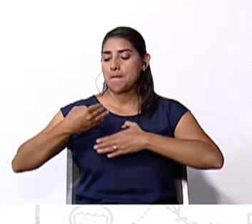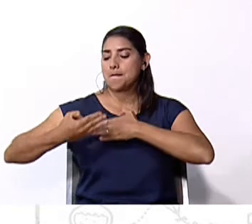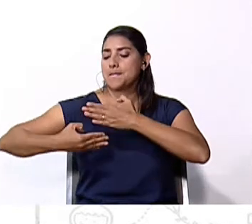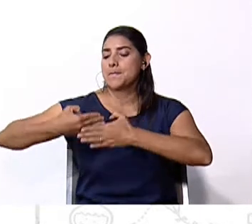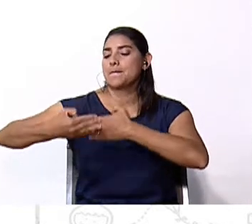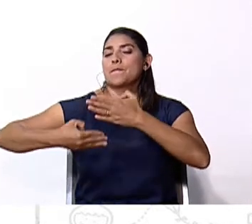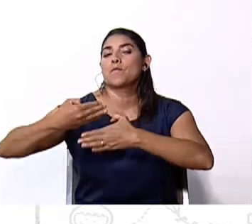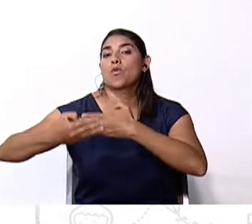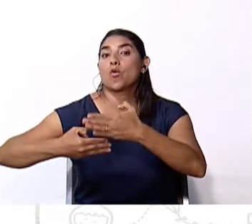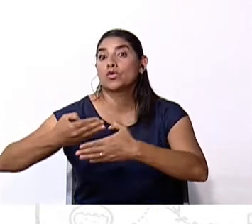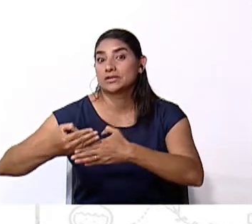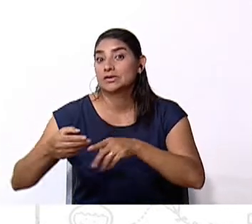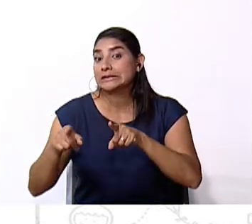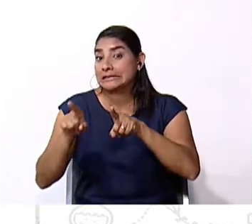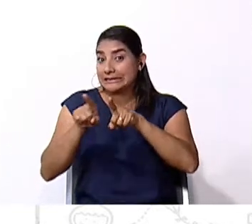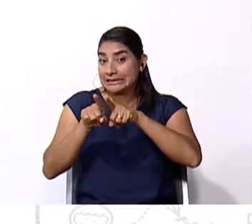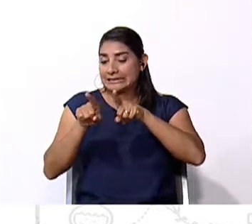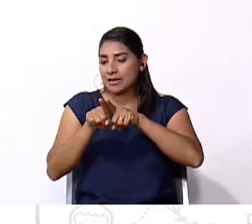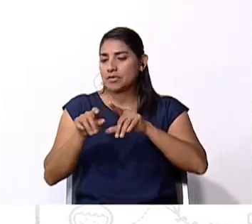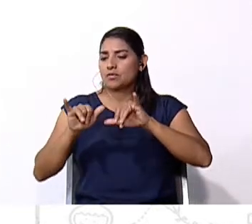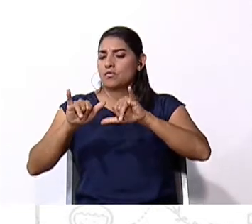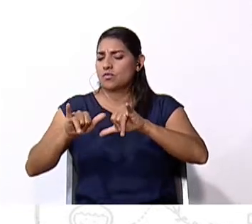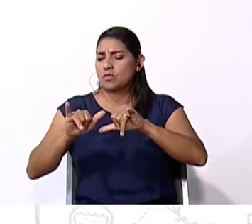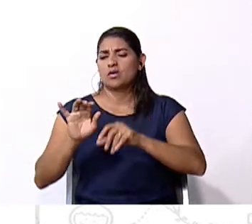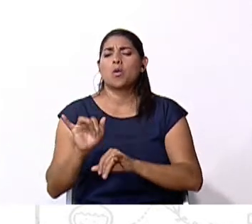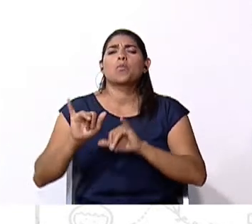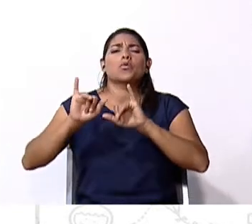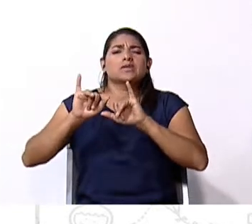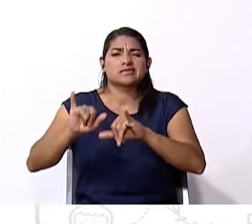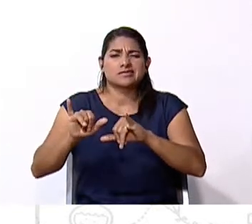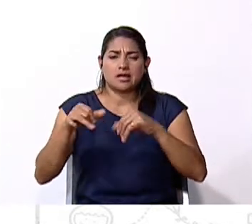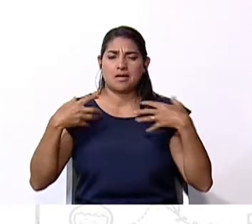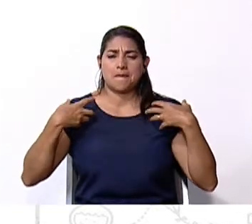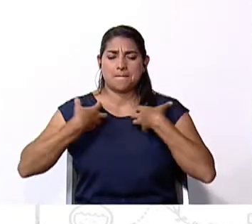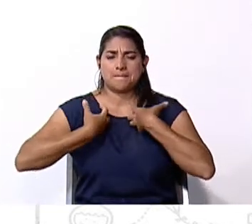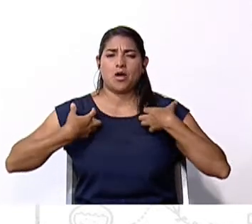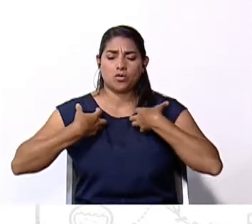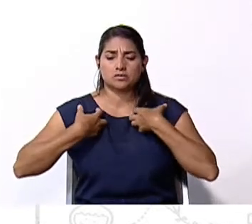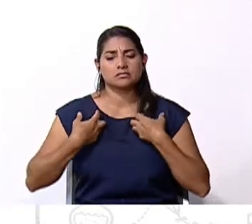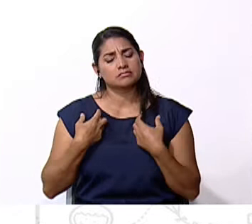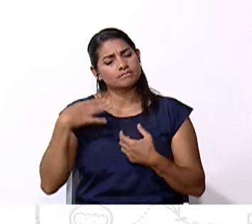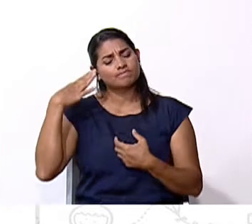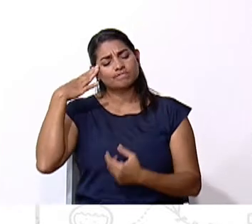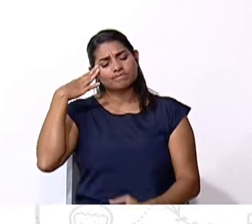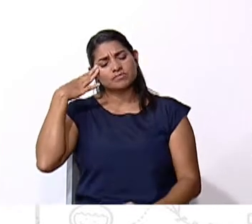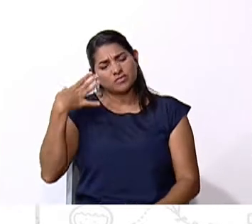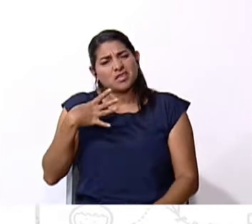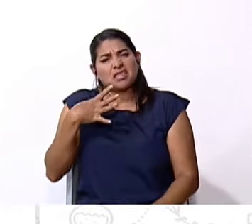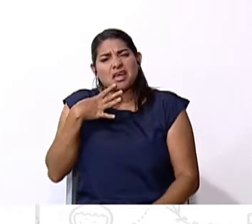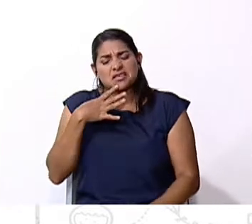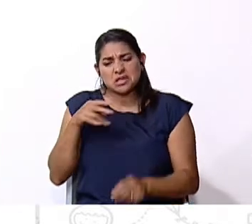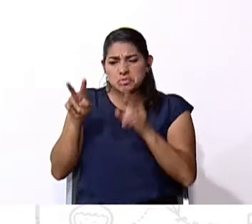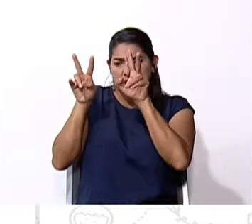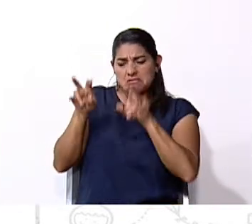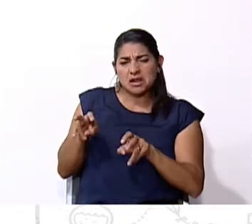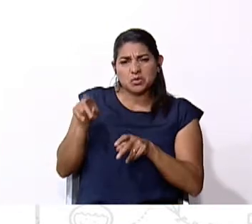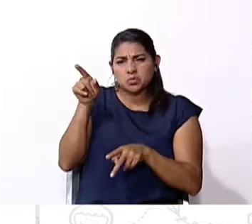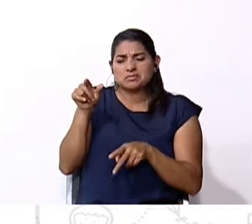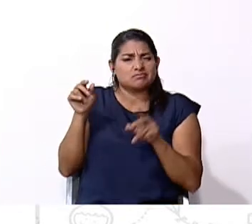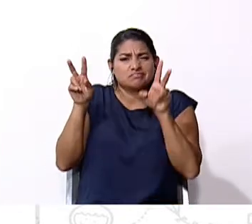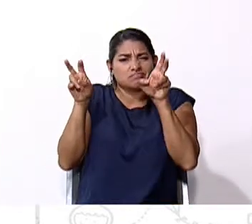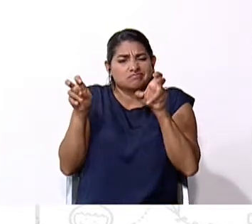procesos e incluso a estados del oso perezoso. ¿Saben a qué nos estamos enfocando en este momento